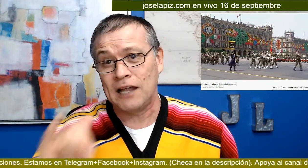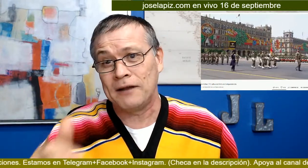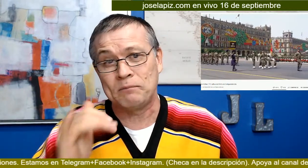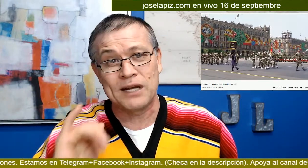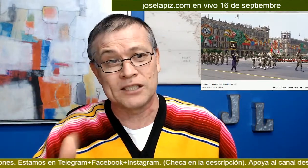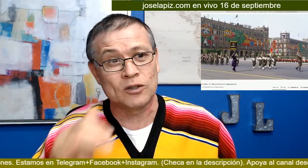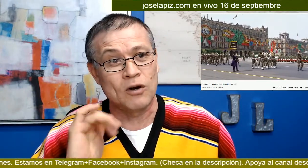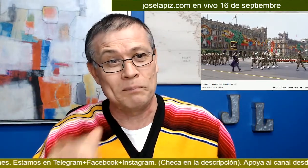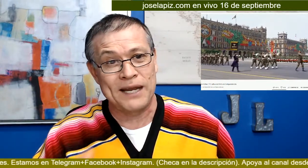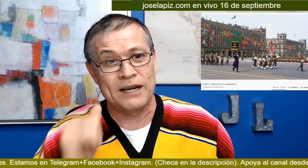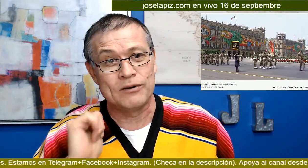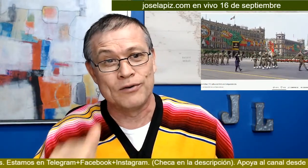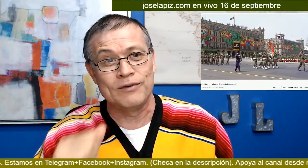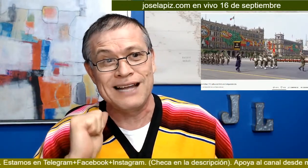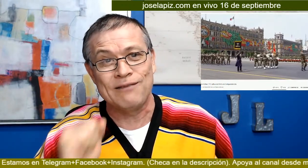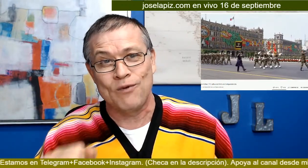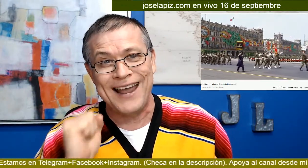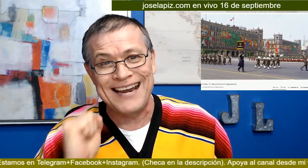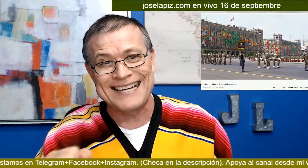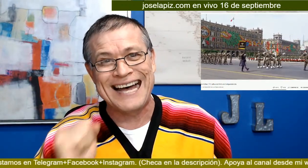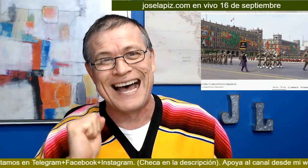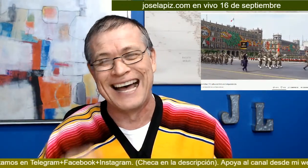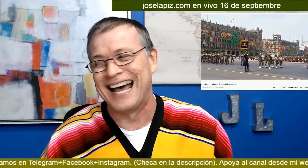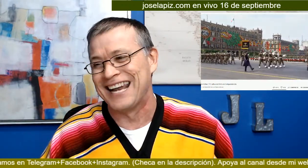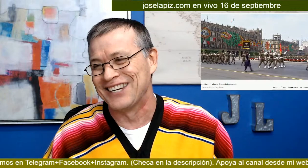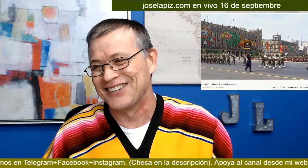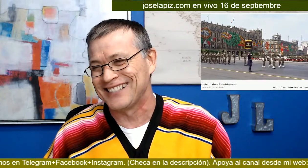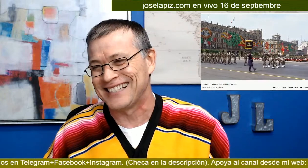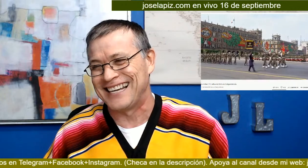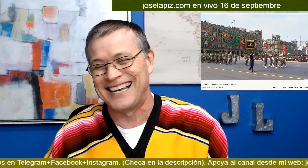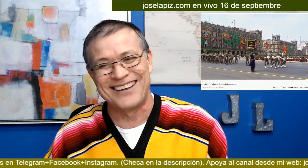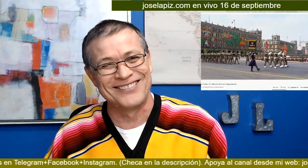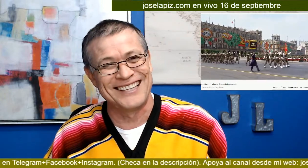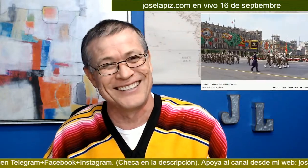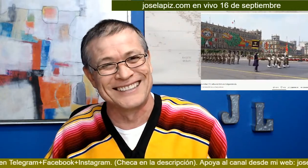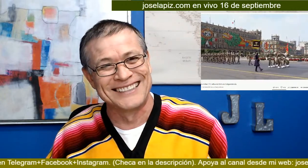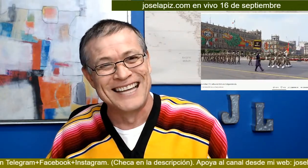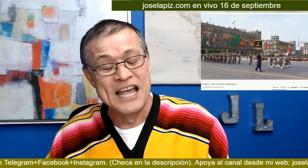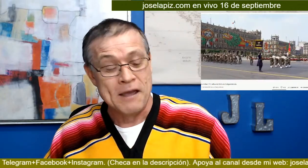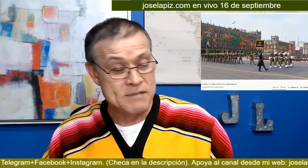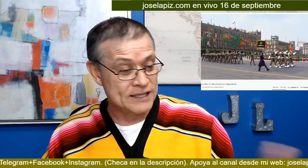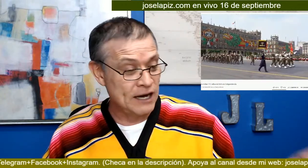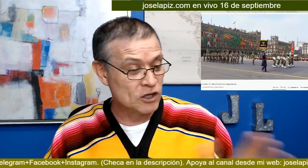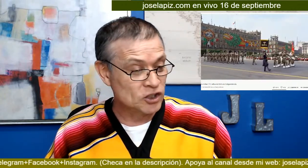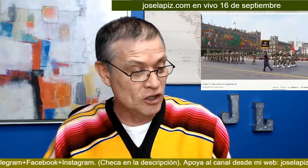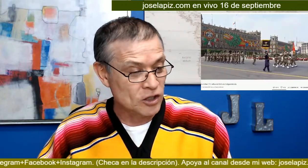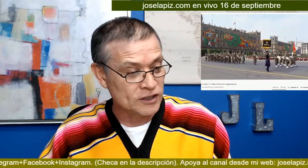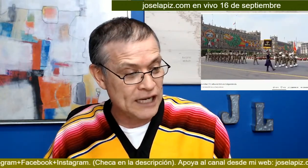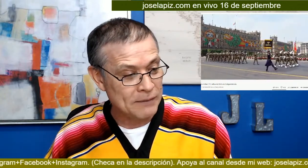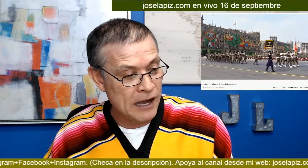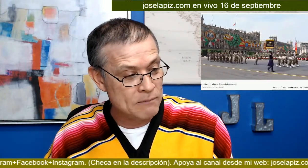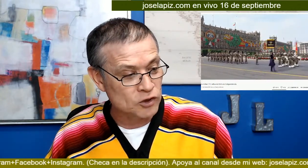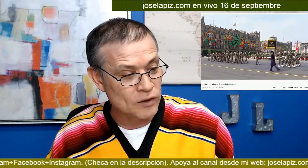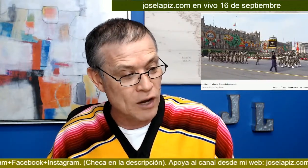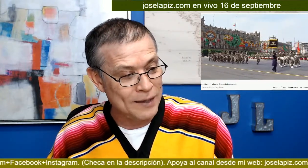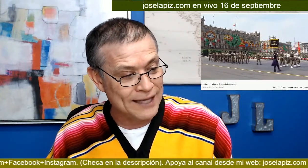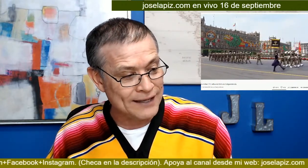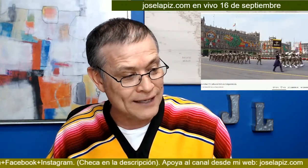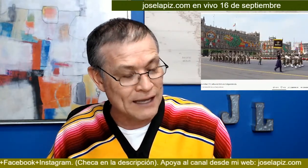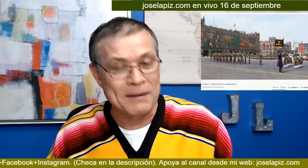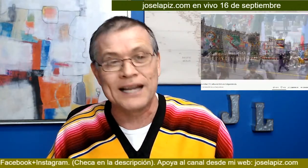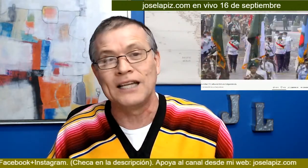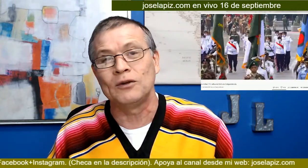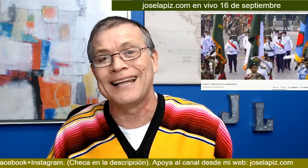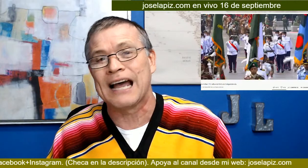Calderón se ha de haber puesto, pero una buena anoche, ¿eh, amigos? Mientras nosotros celebrábamos con agüita